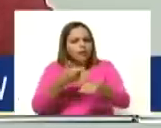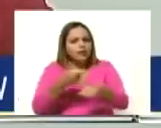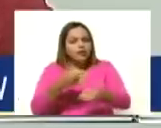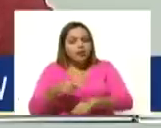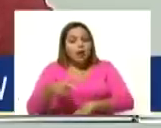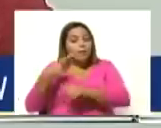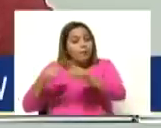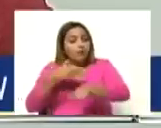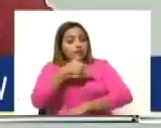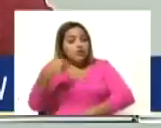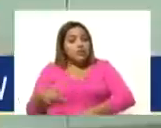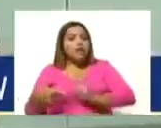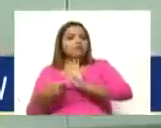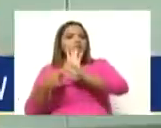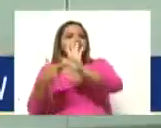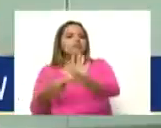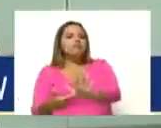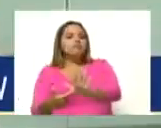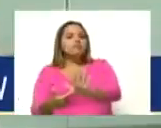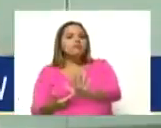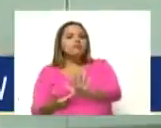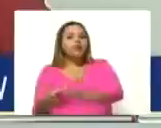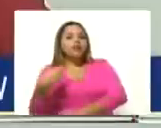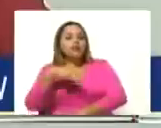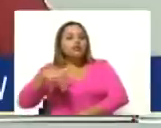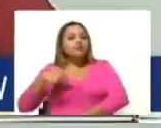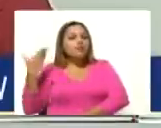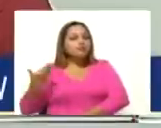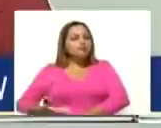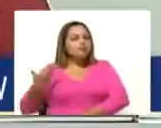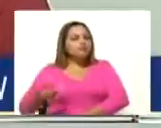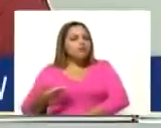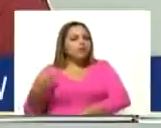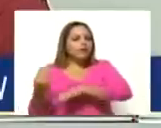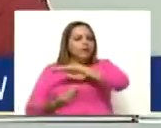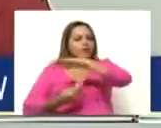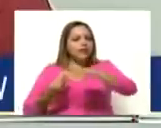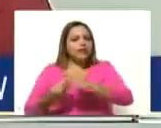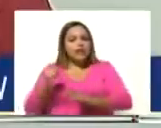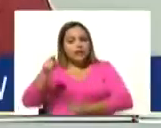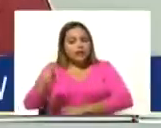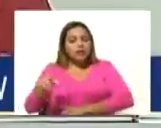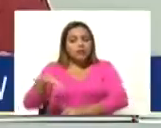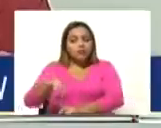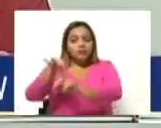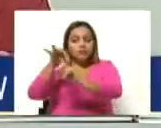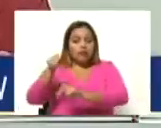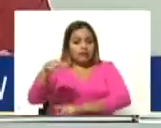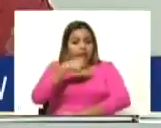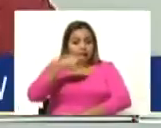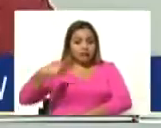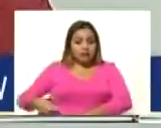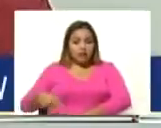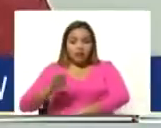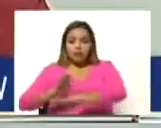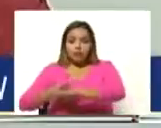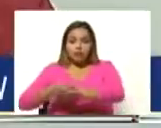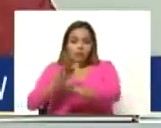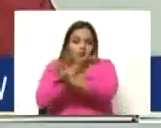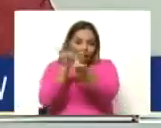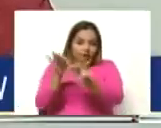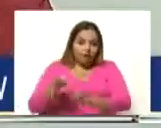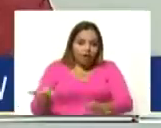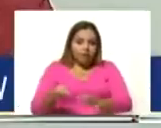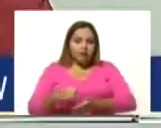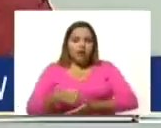¿eh? Y nosotros, para nosotros es fundamental lo que ha ocurrido allá, porque es un modelo,